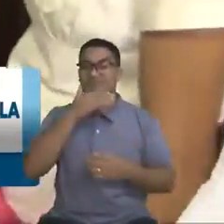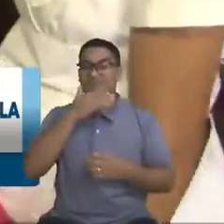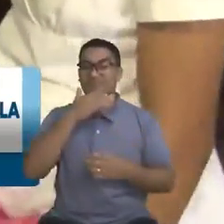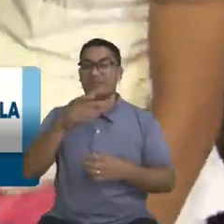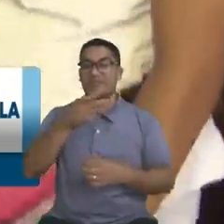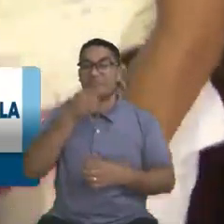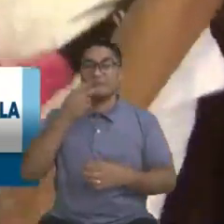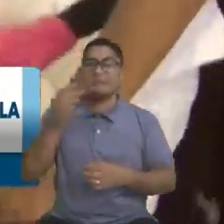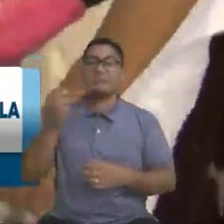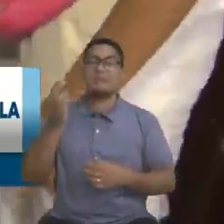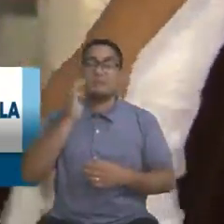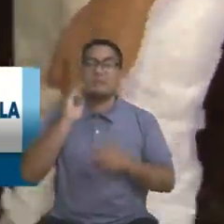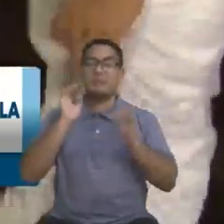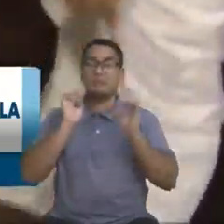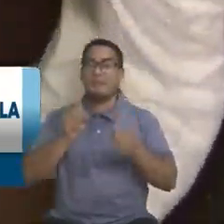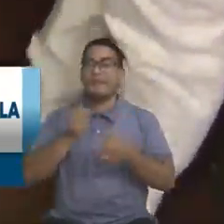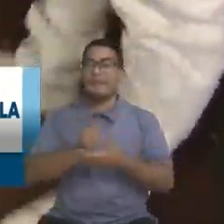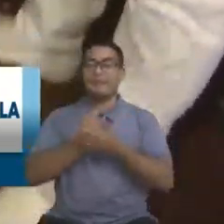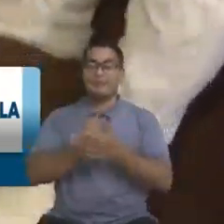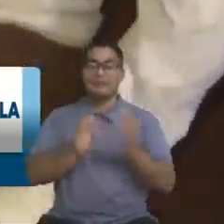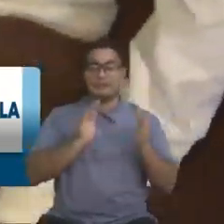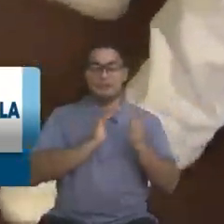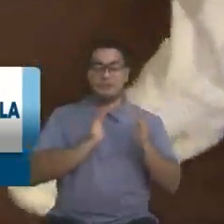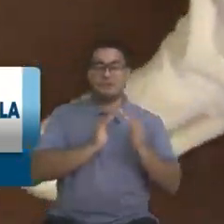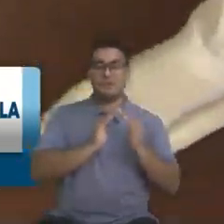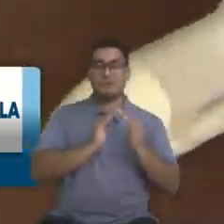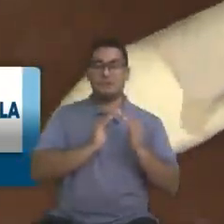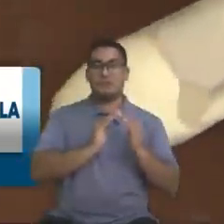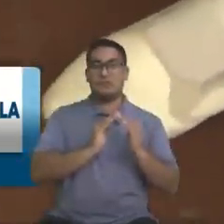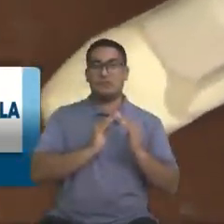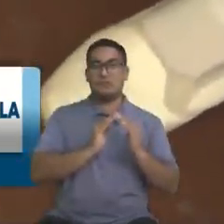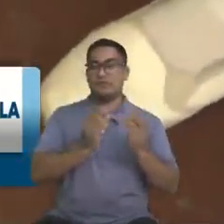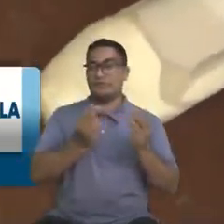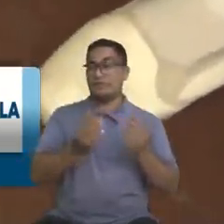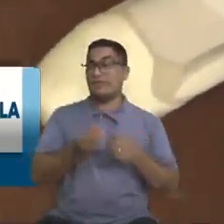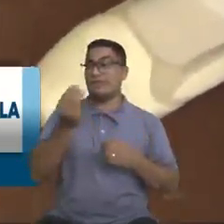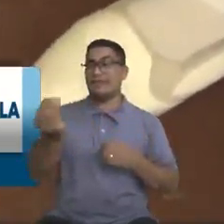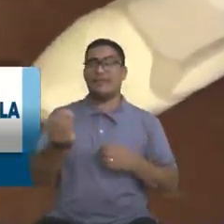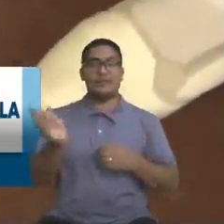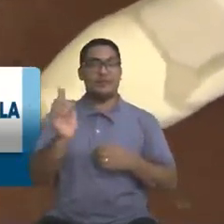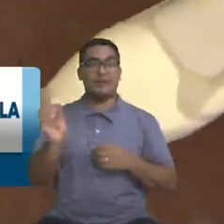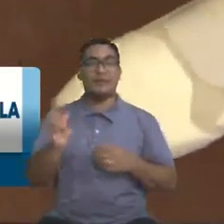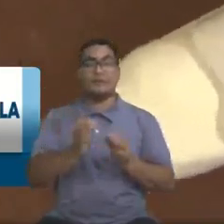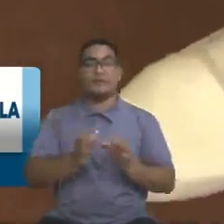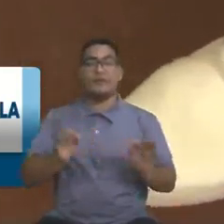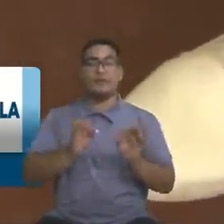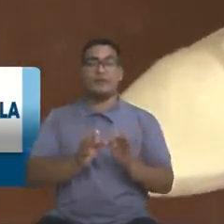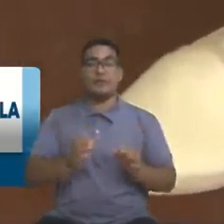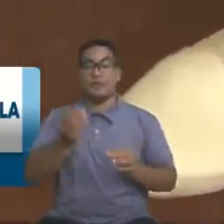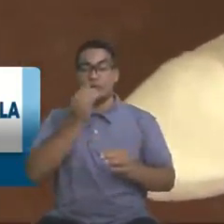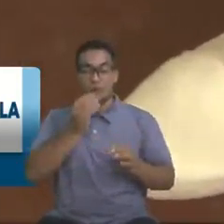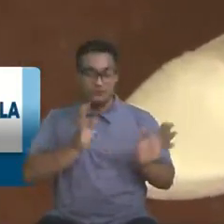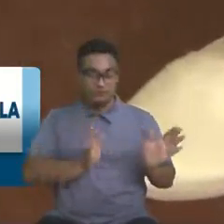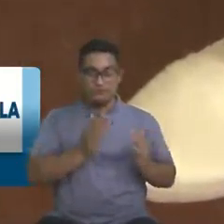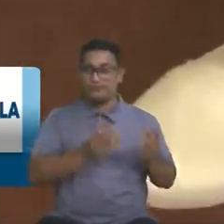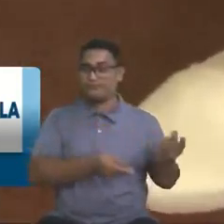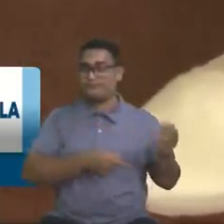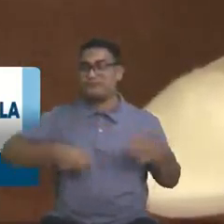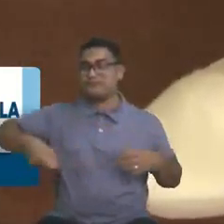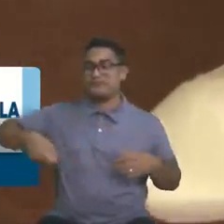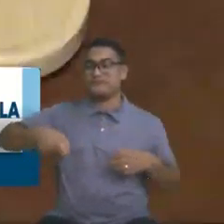vendan frescos naturales, frutas, lo cual ha sido una